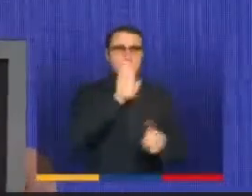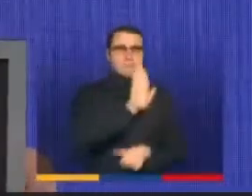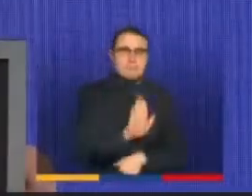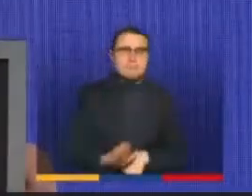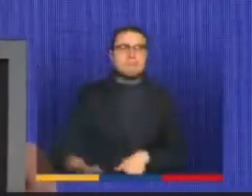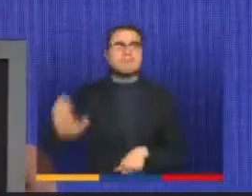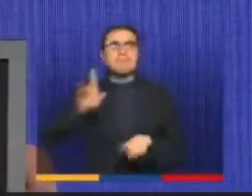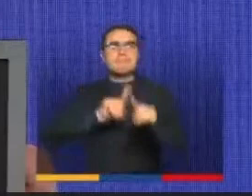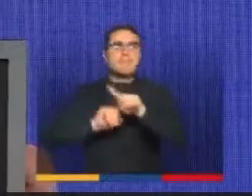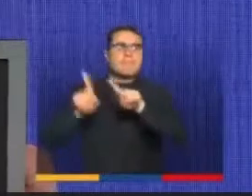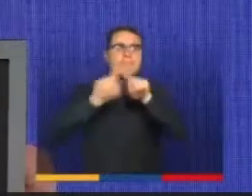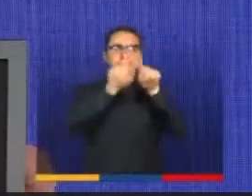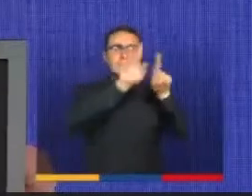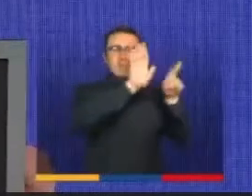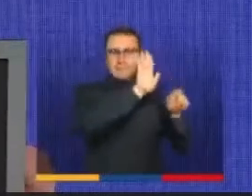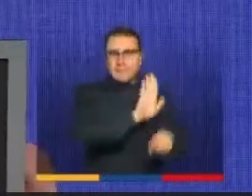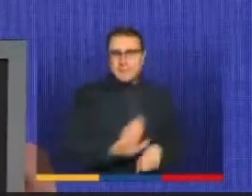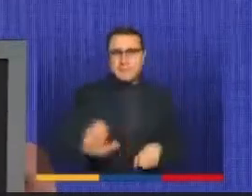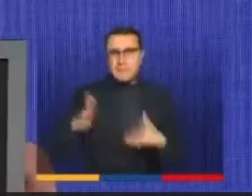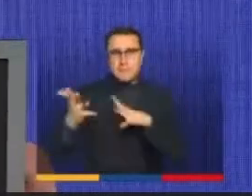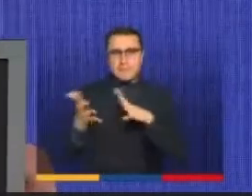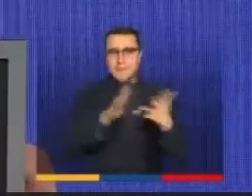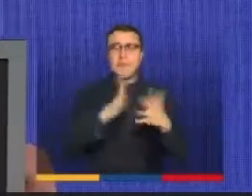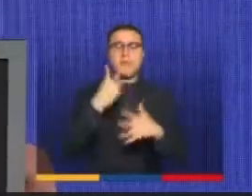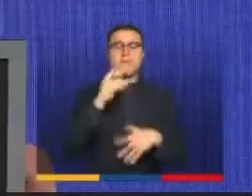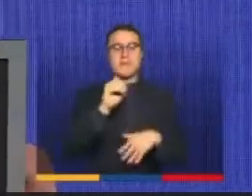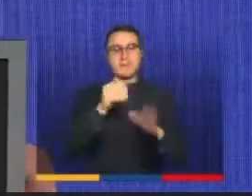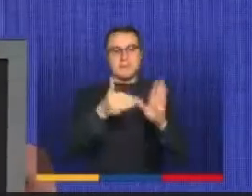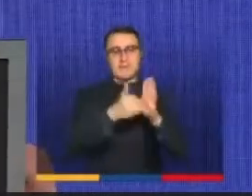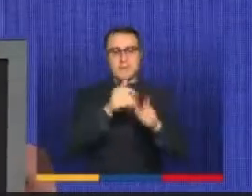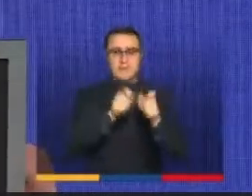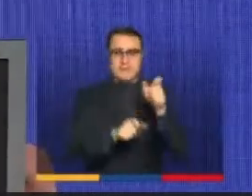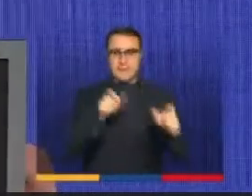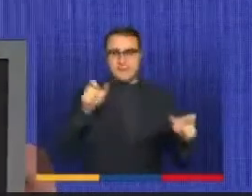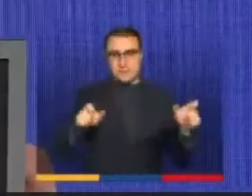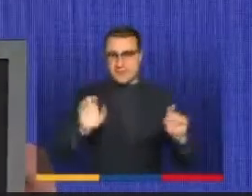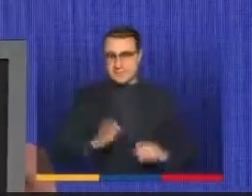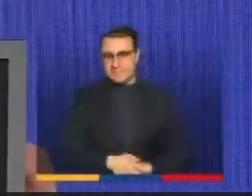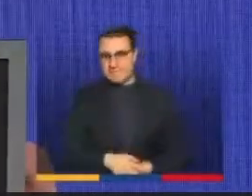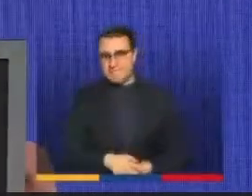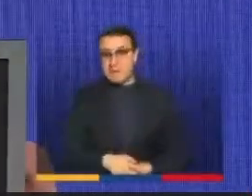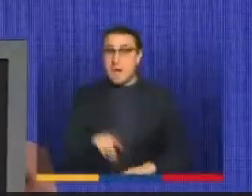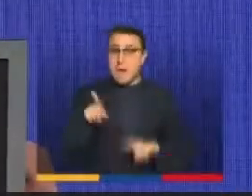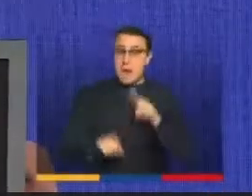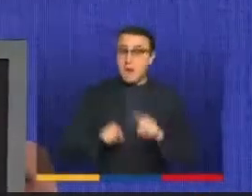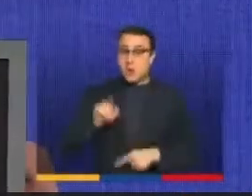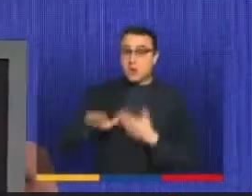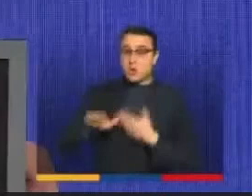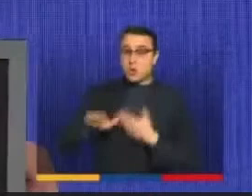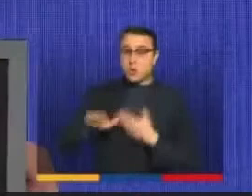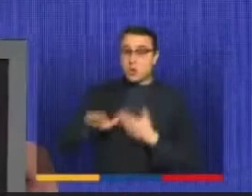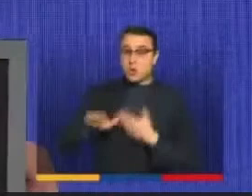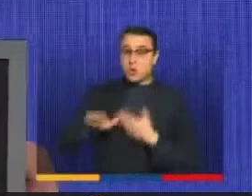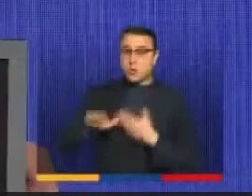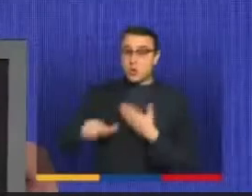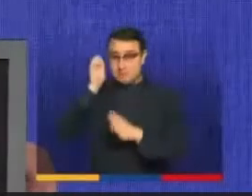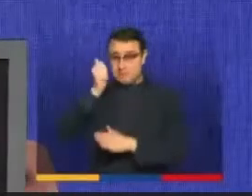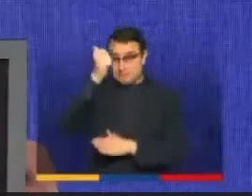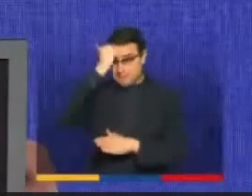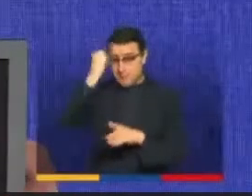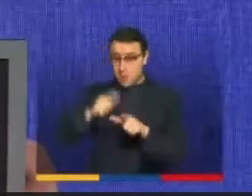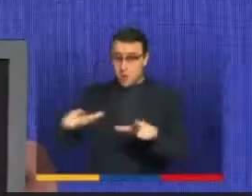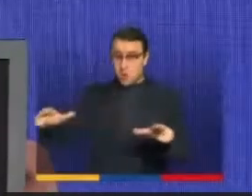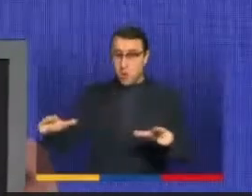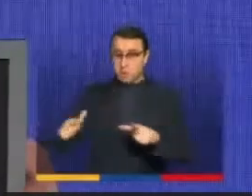diferente en cada territorio de 20.000 personas. Algunos centros de atención primaria, la mayoría